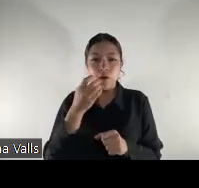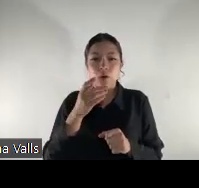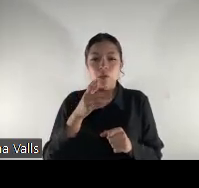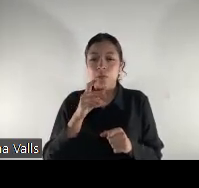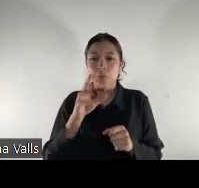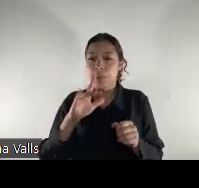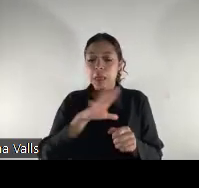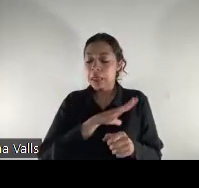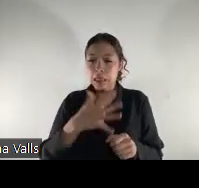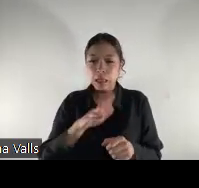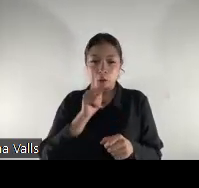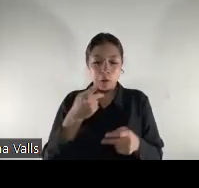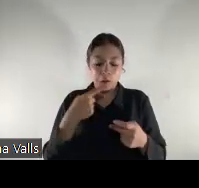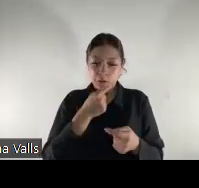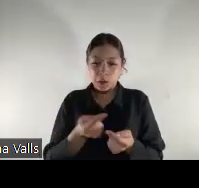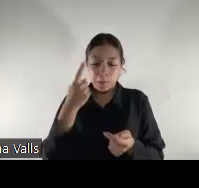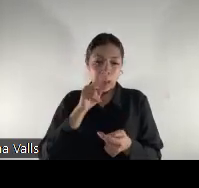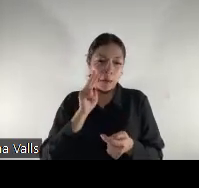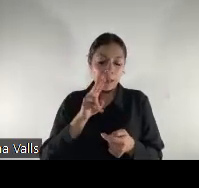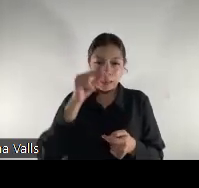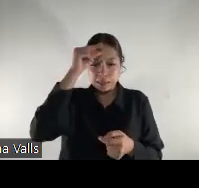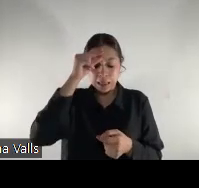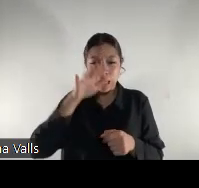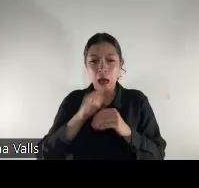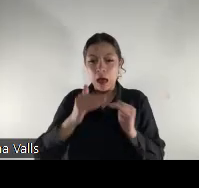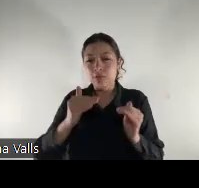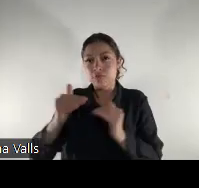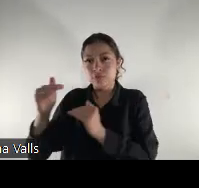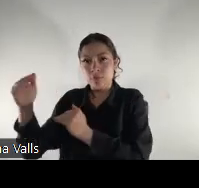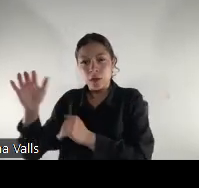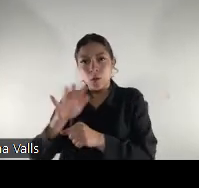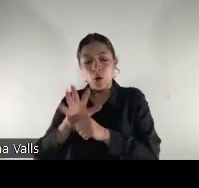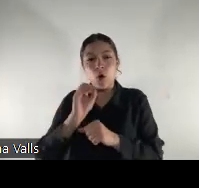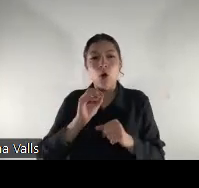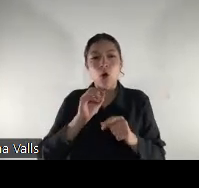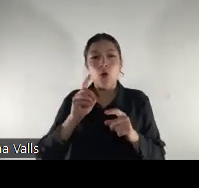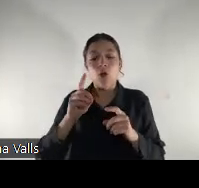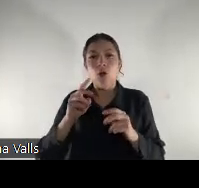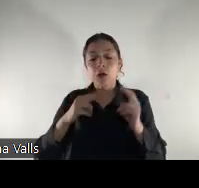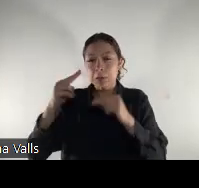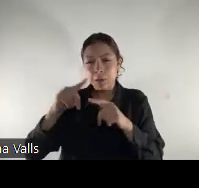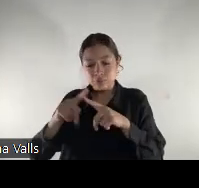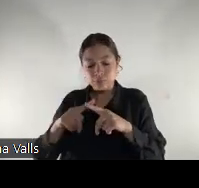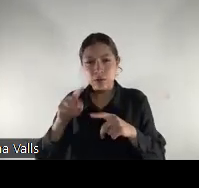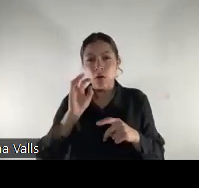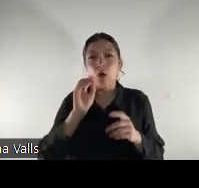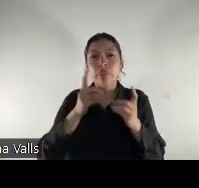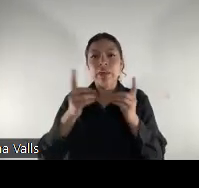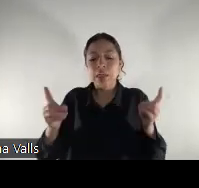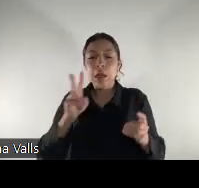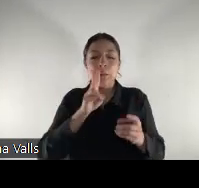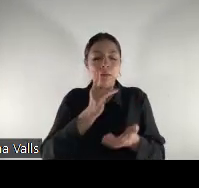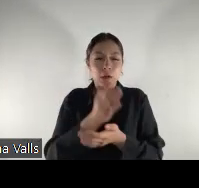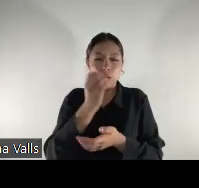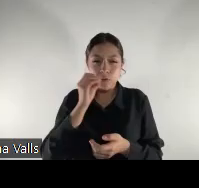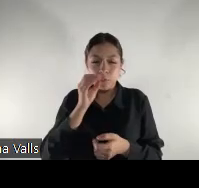pacientes aplicando escalas de inteligencia o escalas de desarrollo para observar como primer paso si